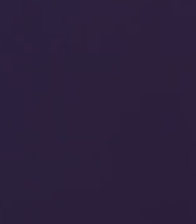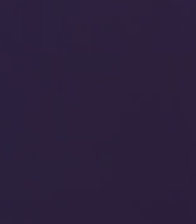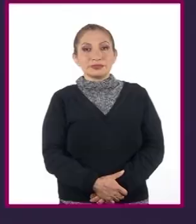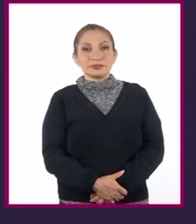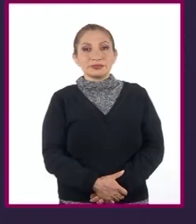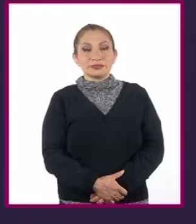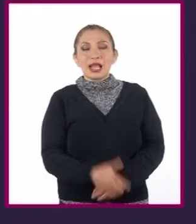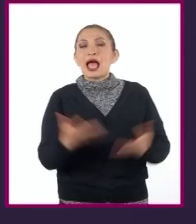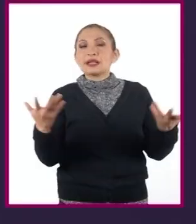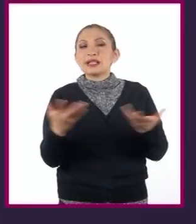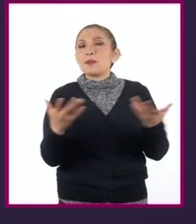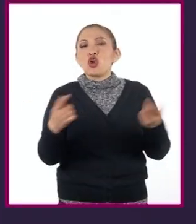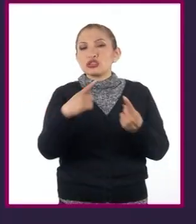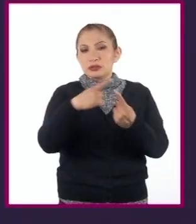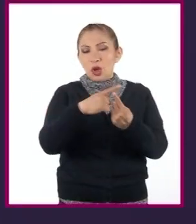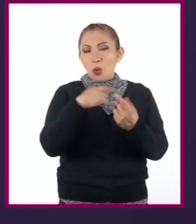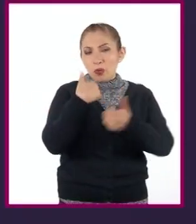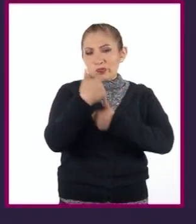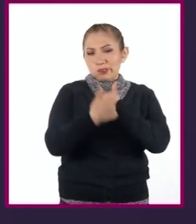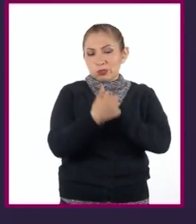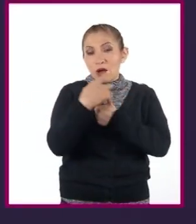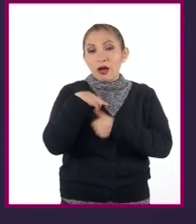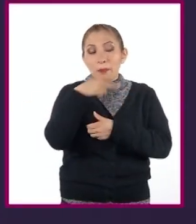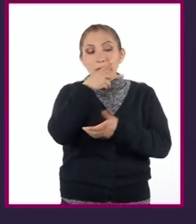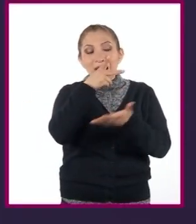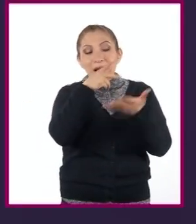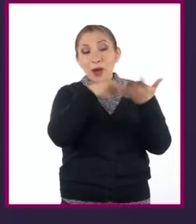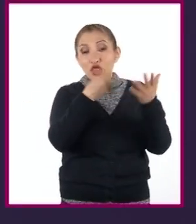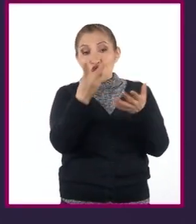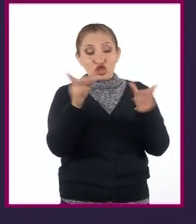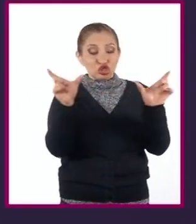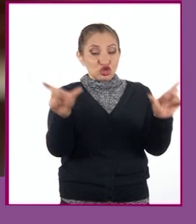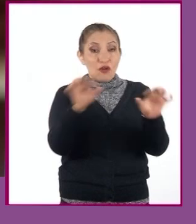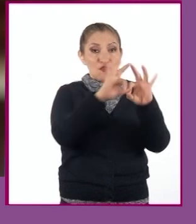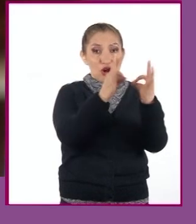Realicemos un reto con el vocabulario que nos presentan los dos recados.